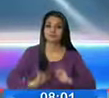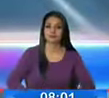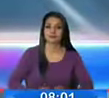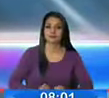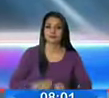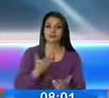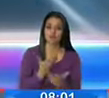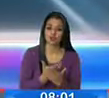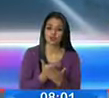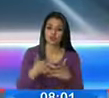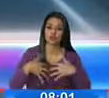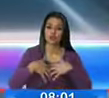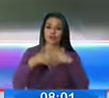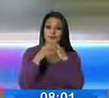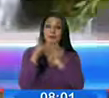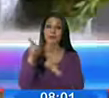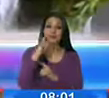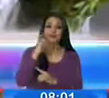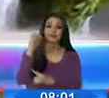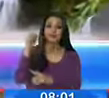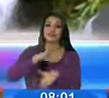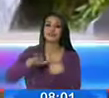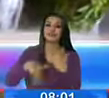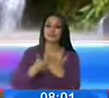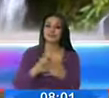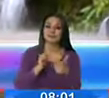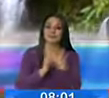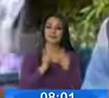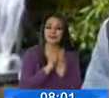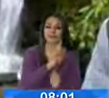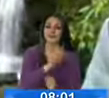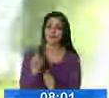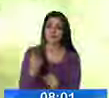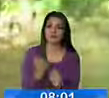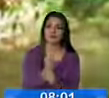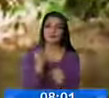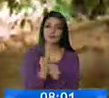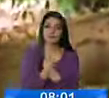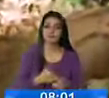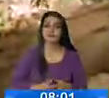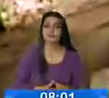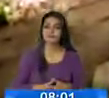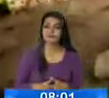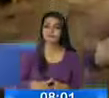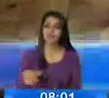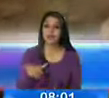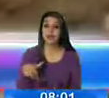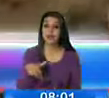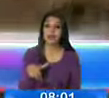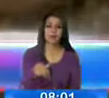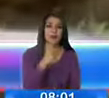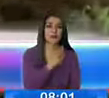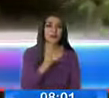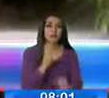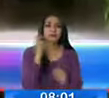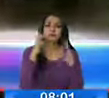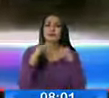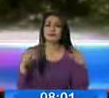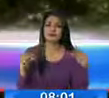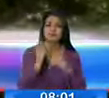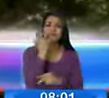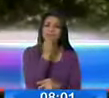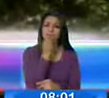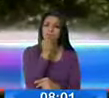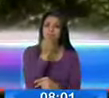habrá economía. Ese es el sueño de todo y cada uno de los que trabajamos de aquí. A cada paso que se da, la naturaleza nos envuelve aún más.